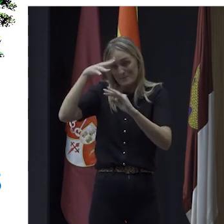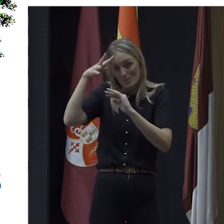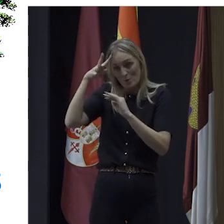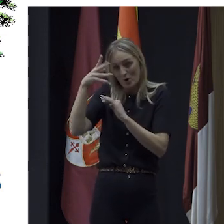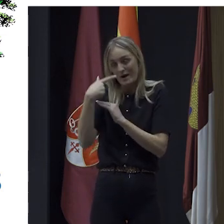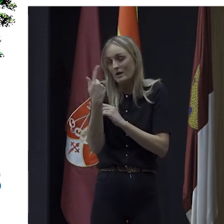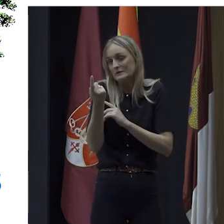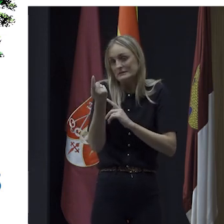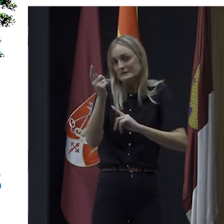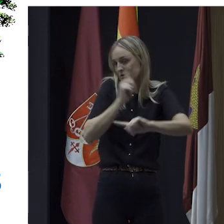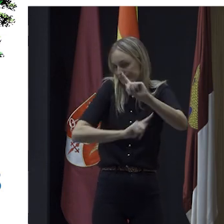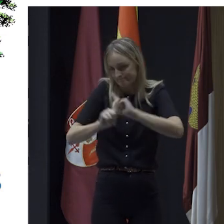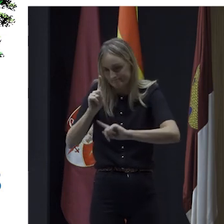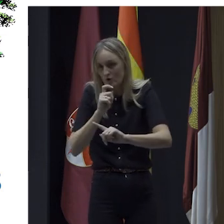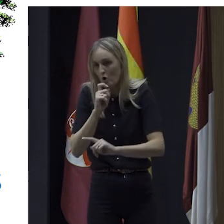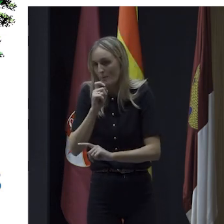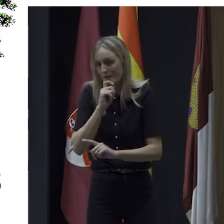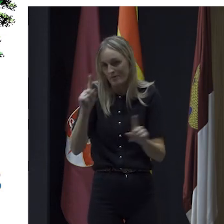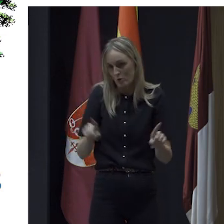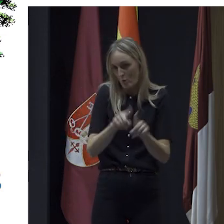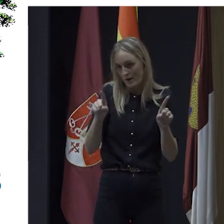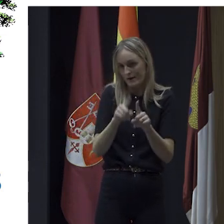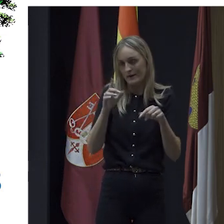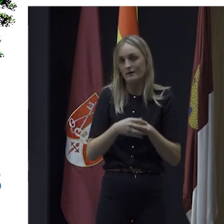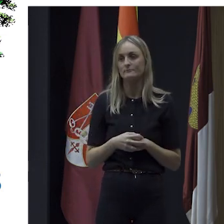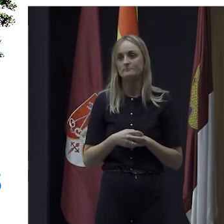que ver con eso. Sí. Gracias.